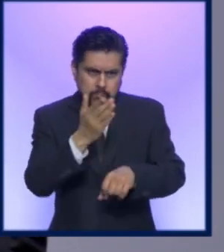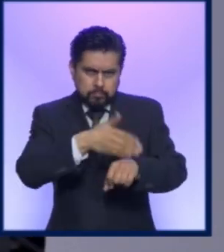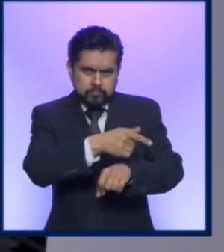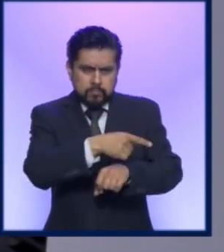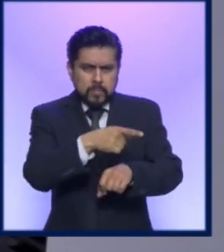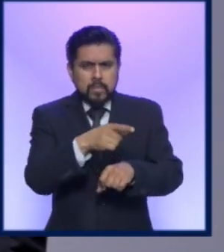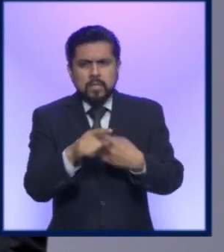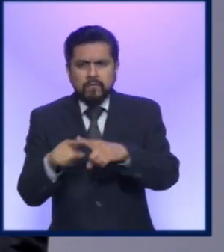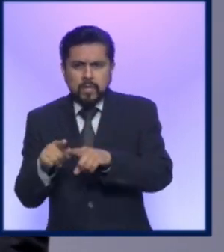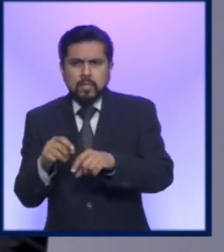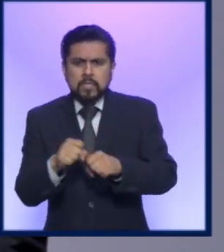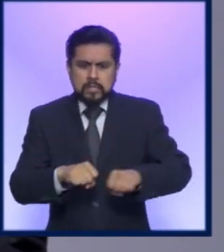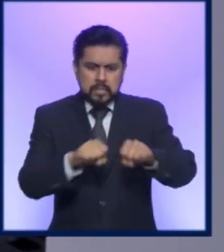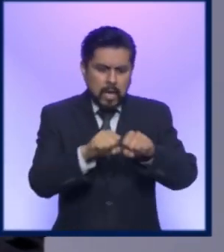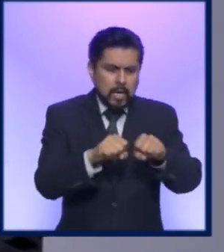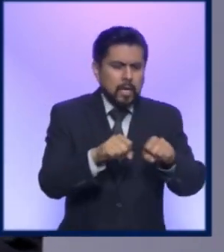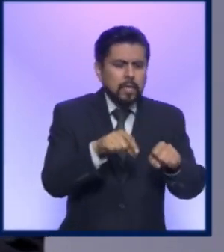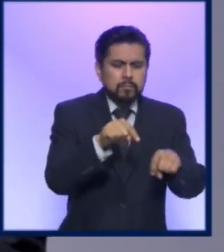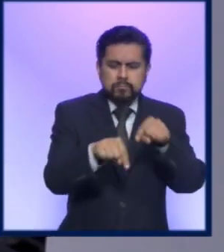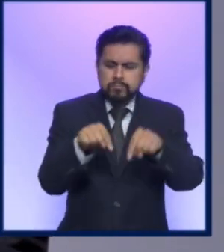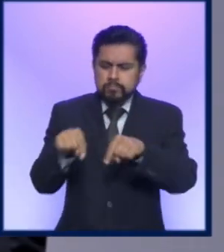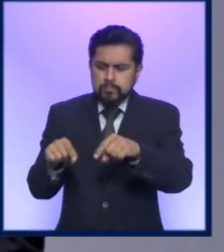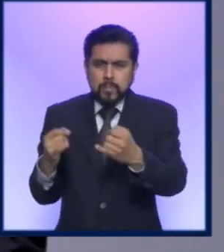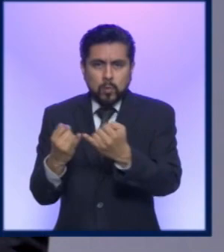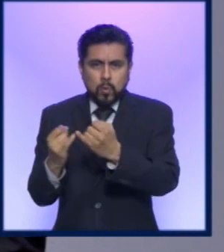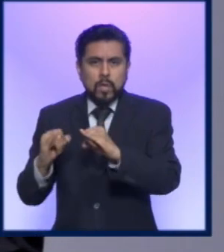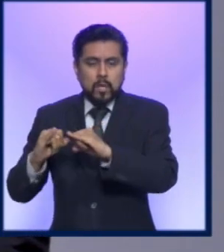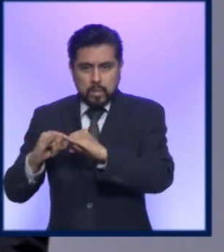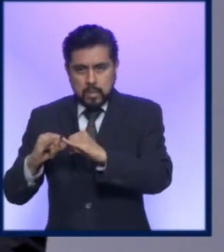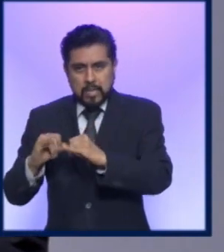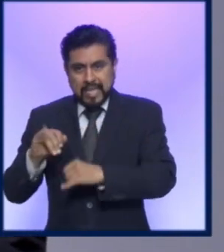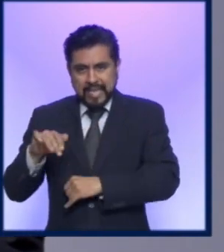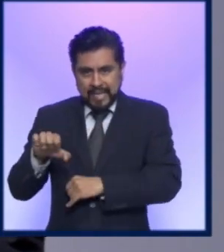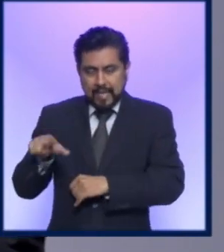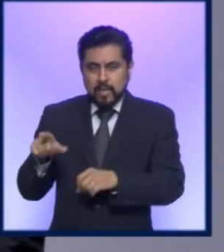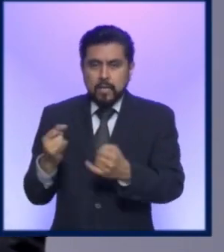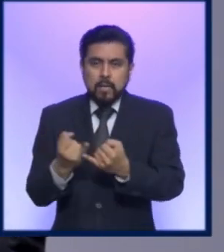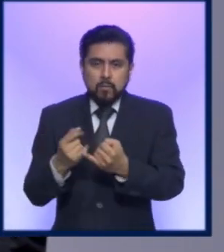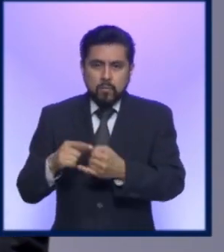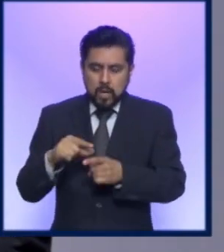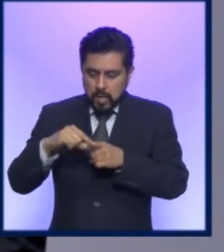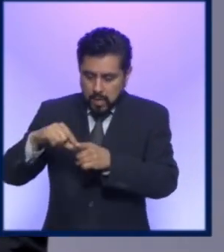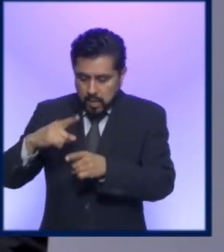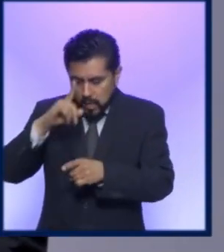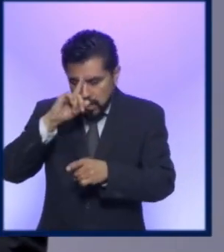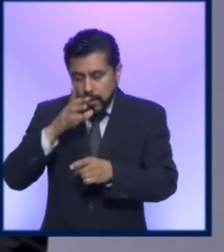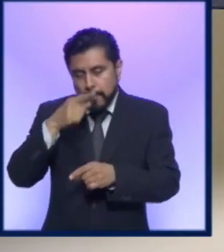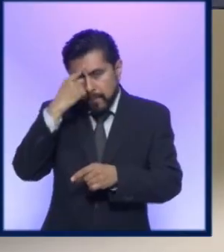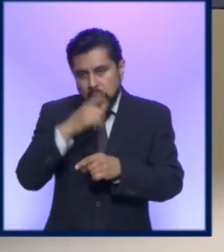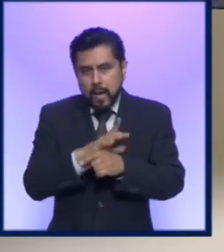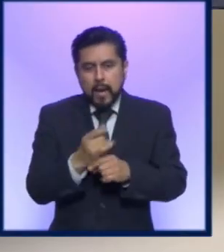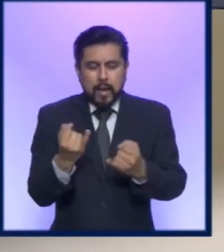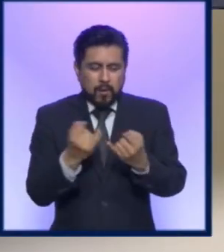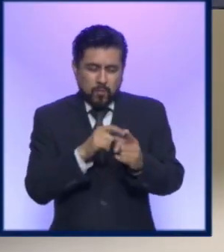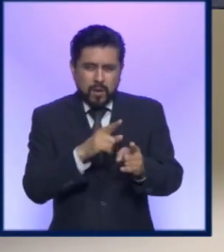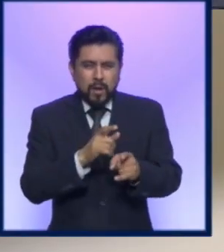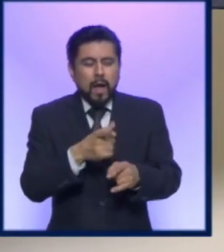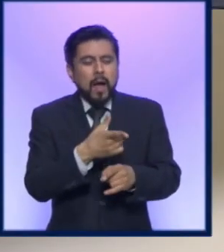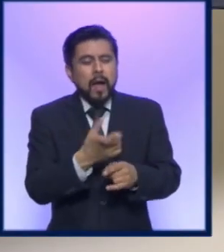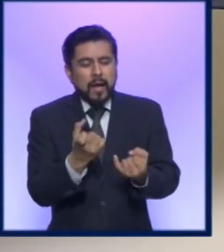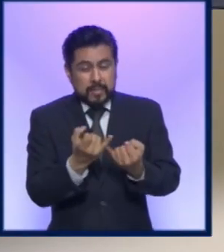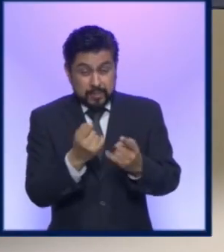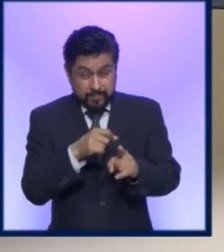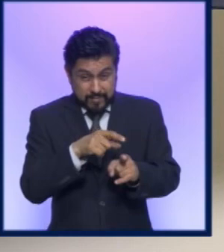regionales para el INE y que Bueno pues nos orienta para para resolver asuntos similares de momento Entonces